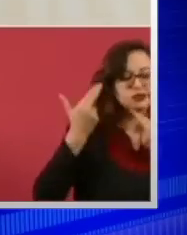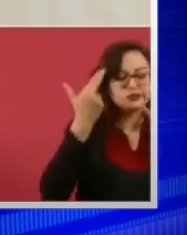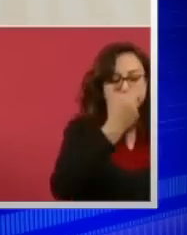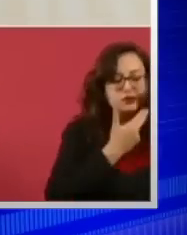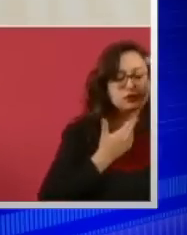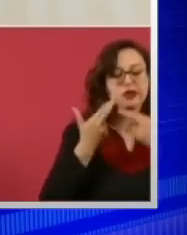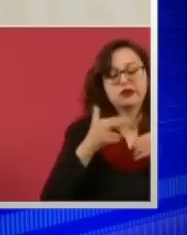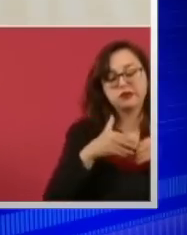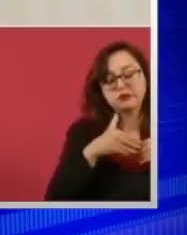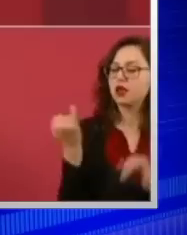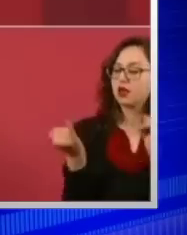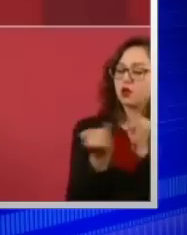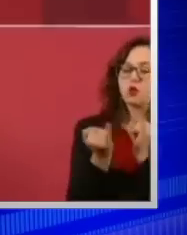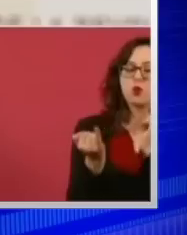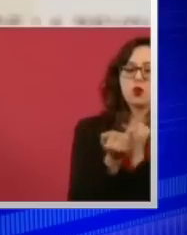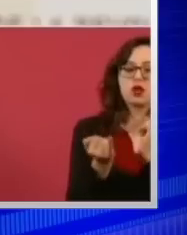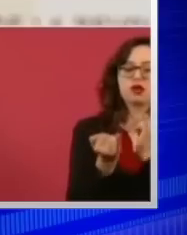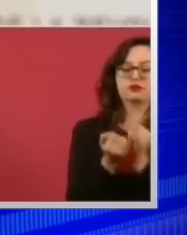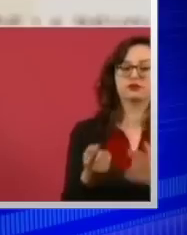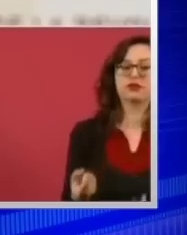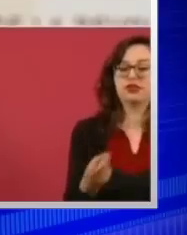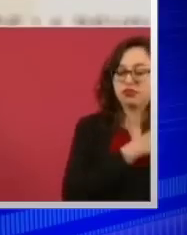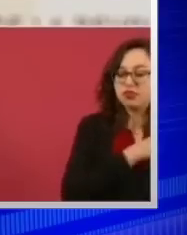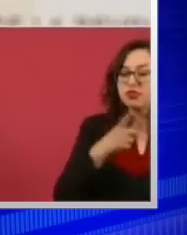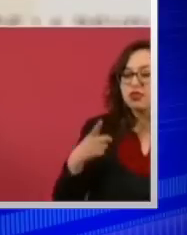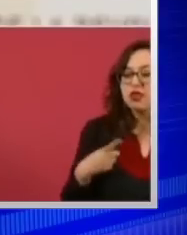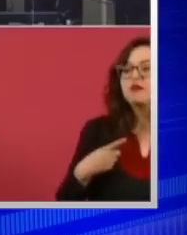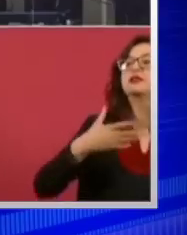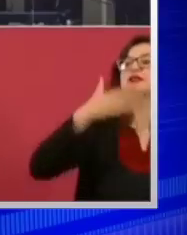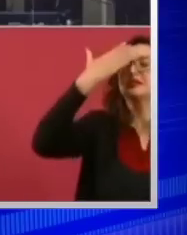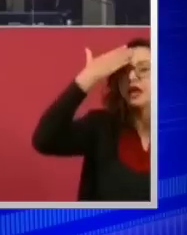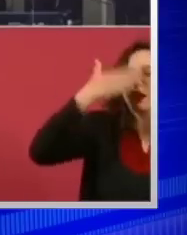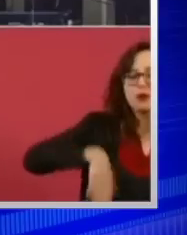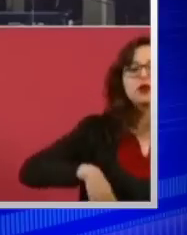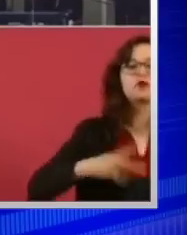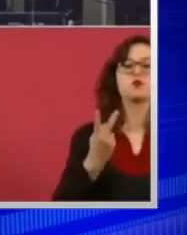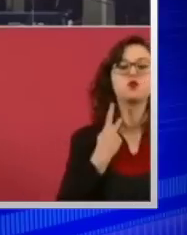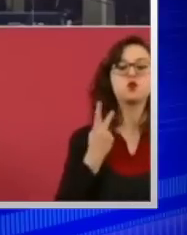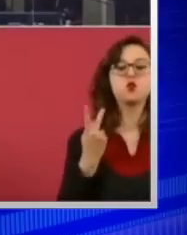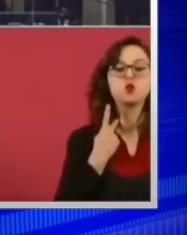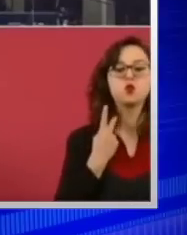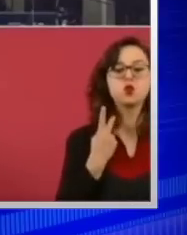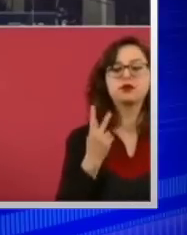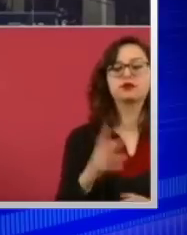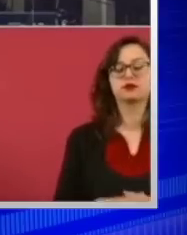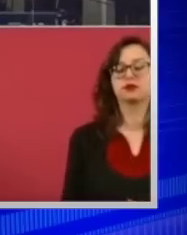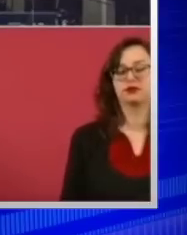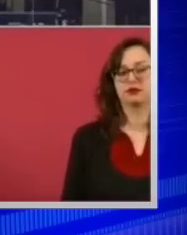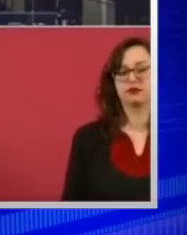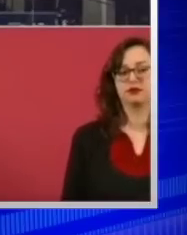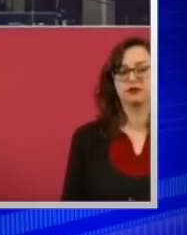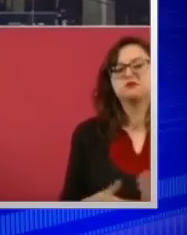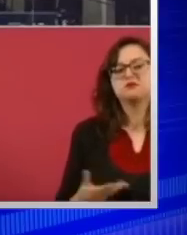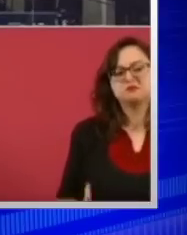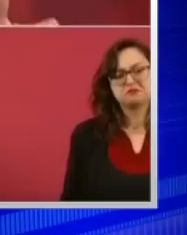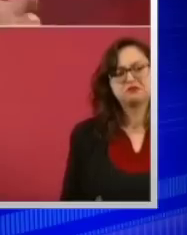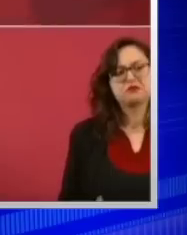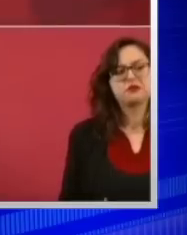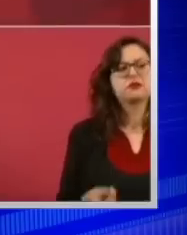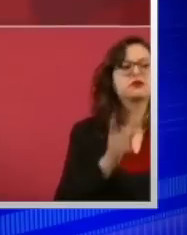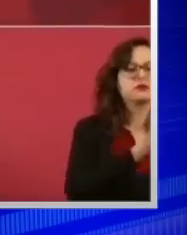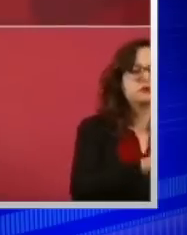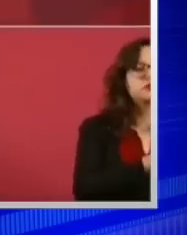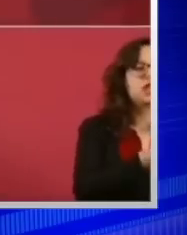a continuar entonces una cosa es ser un empresario que también es otro